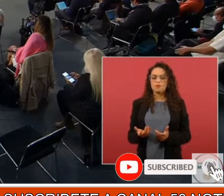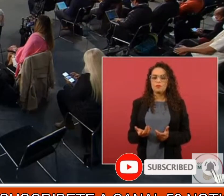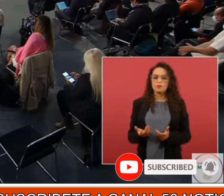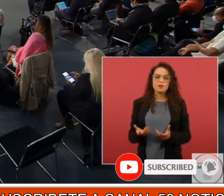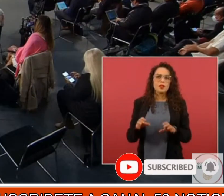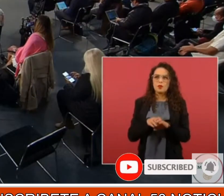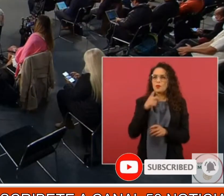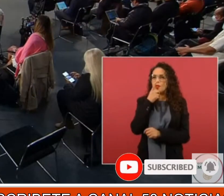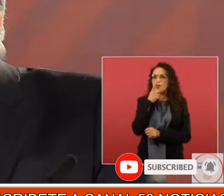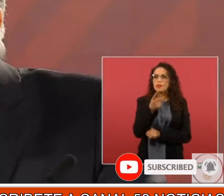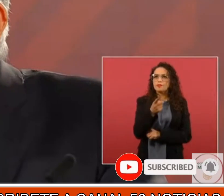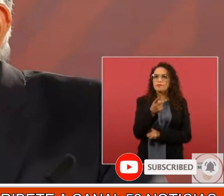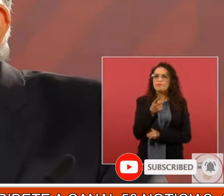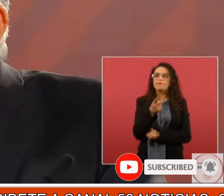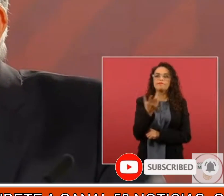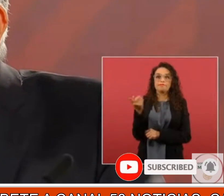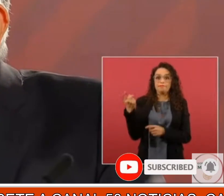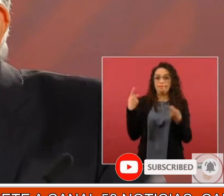fines de lucro